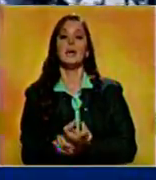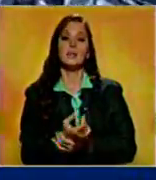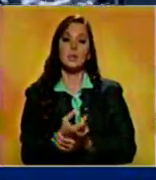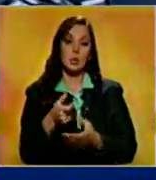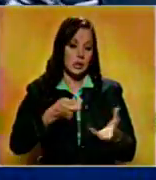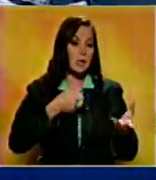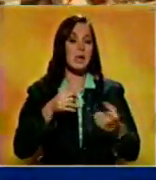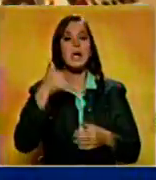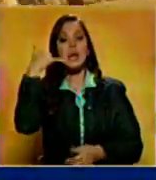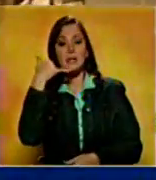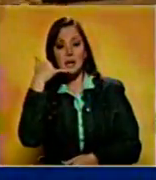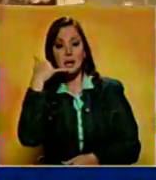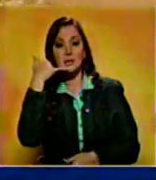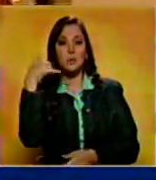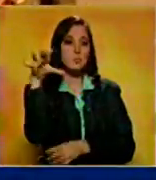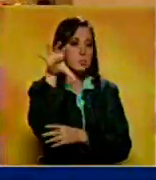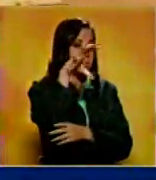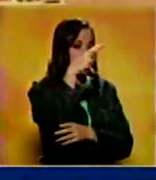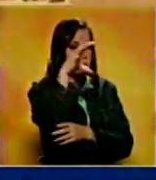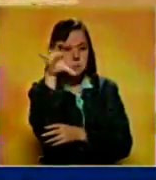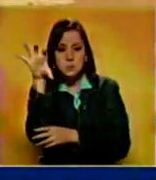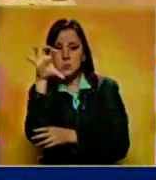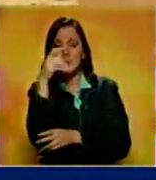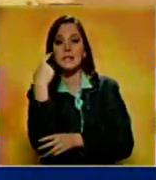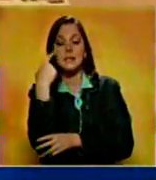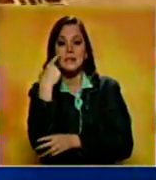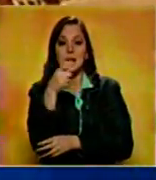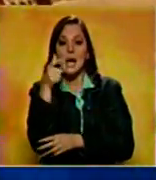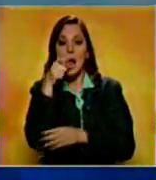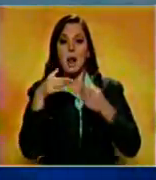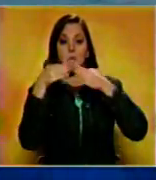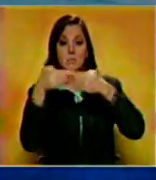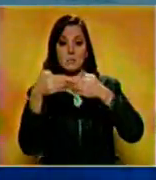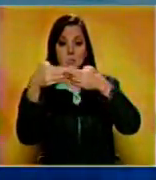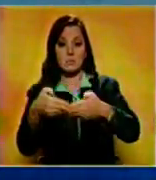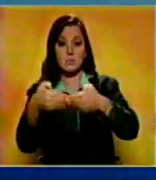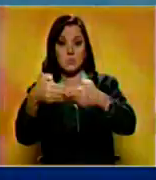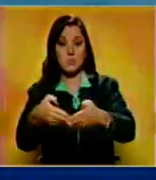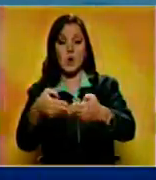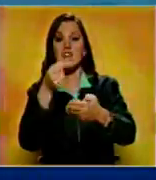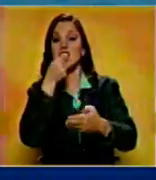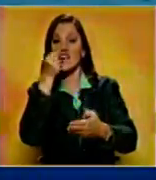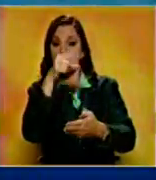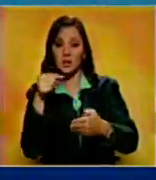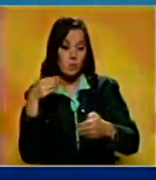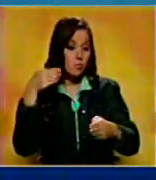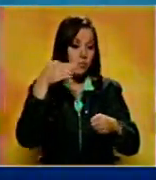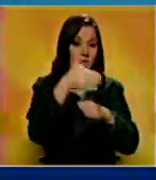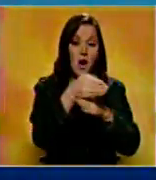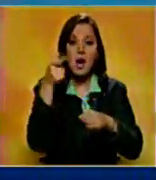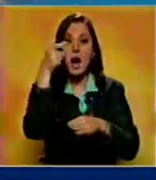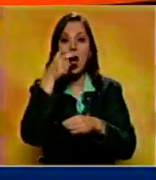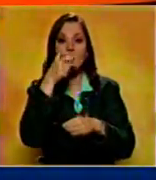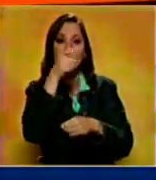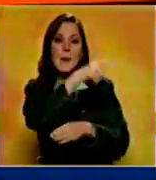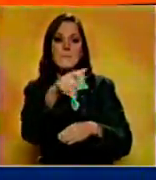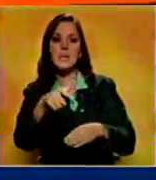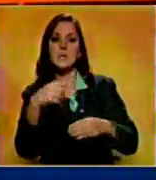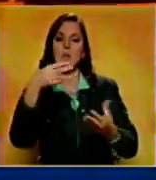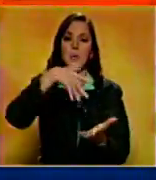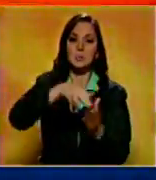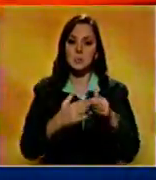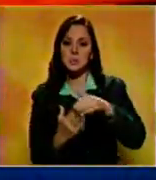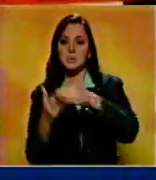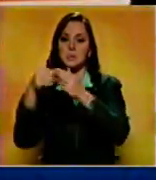través de un teléfono satelital luego de lo cual buques de la misión Tritón de la Unión Europea acudieron al rescate según la organización